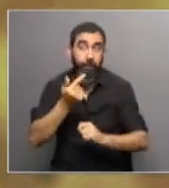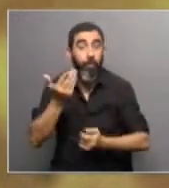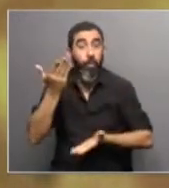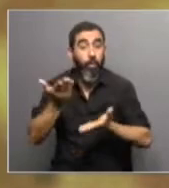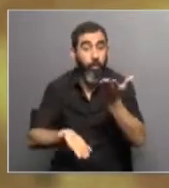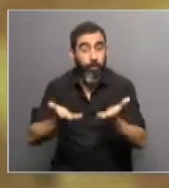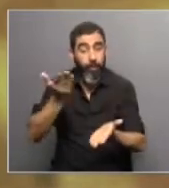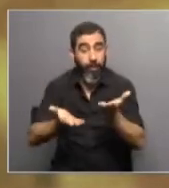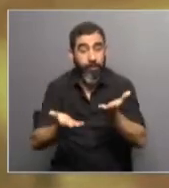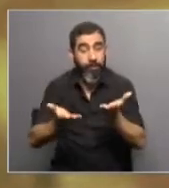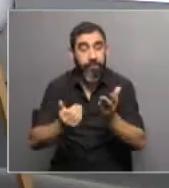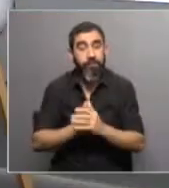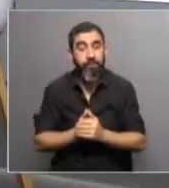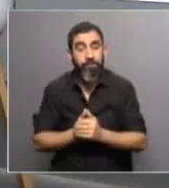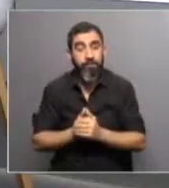con